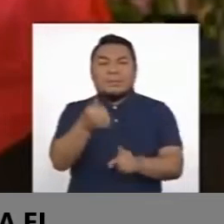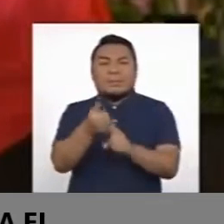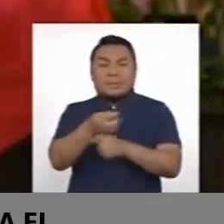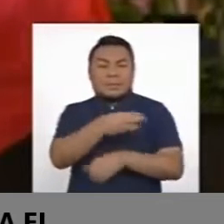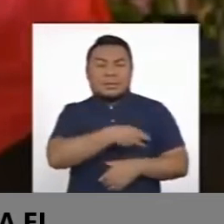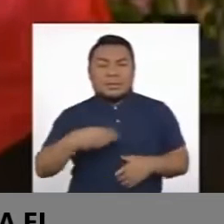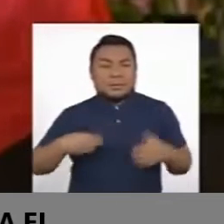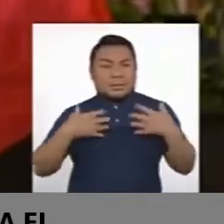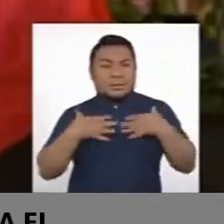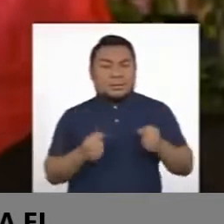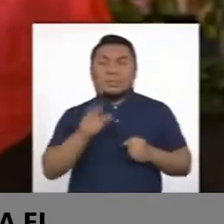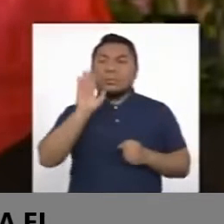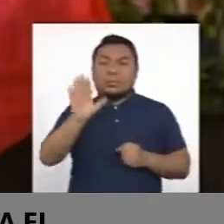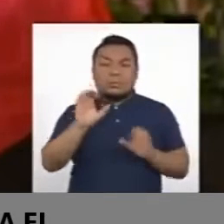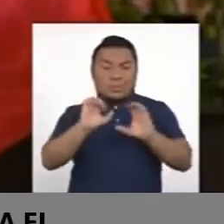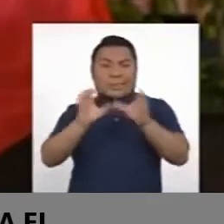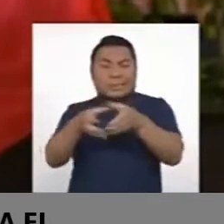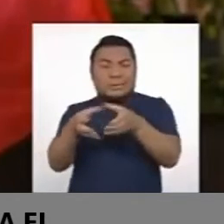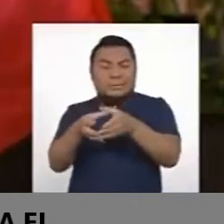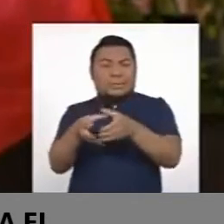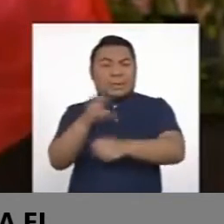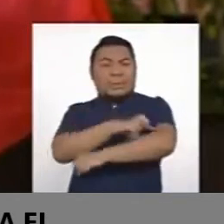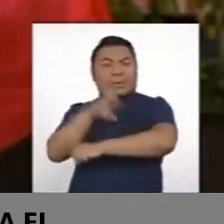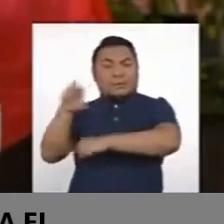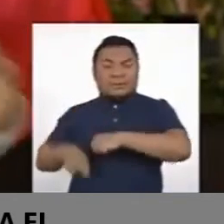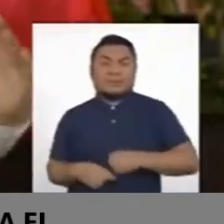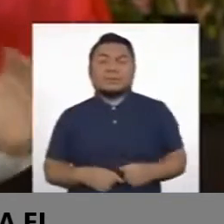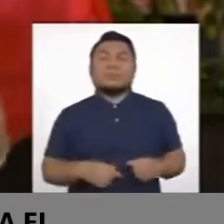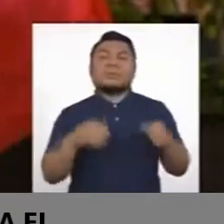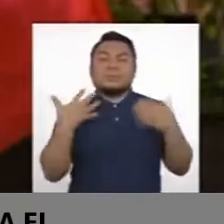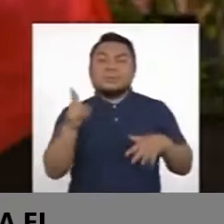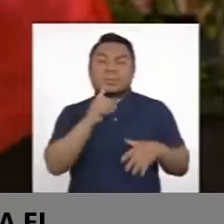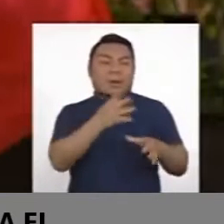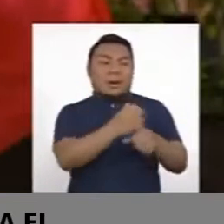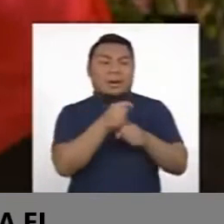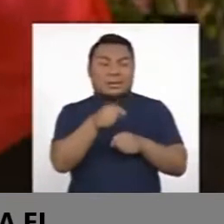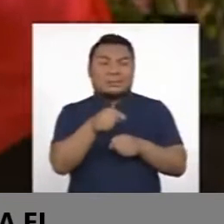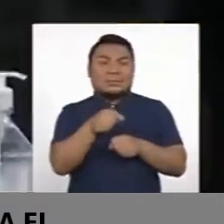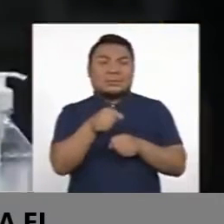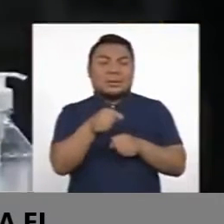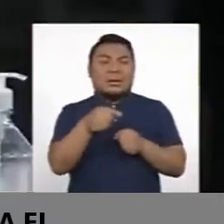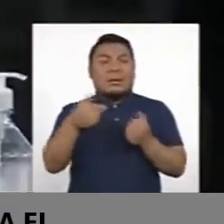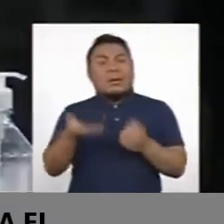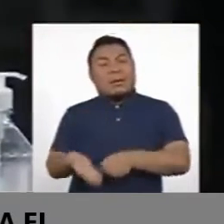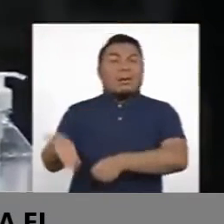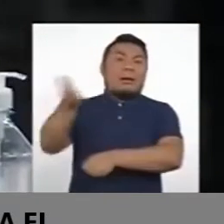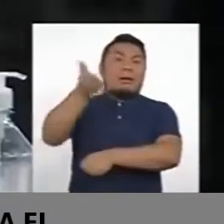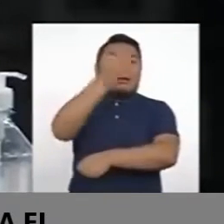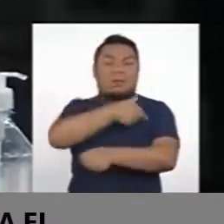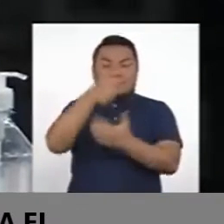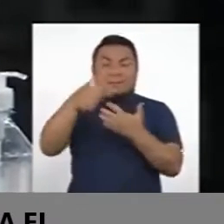ministro de Salud con su equipo de profesionales, no haber tomado estas medidas que iniciamos